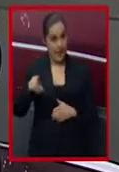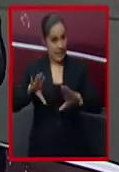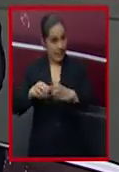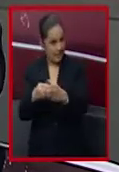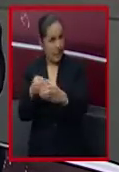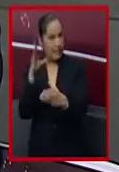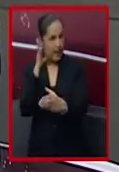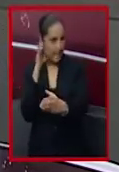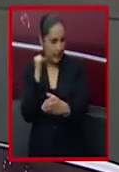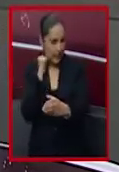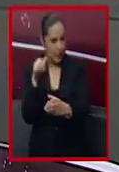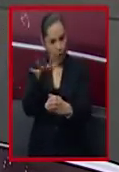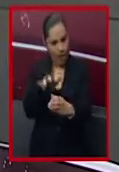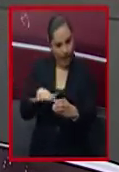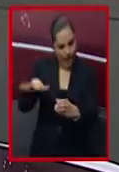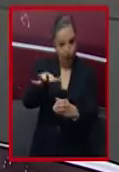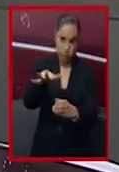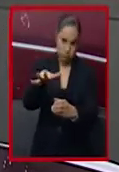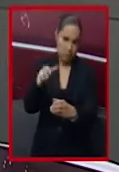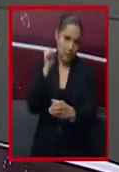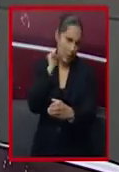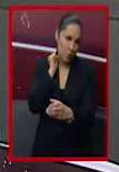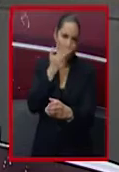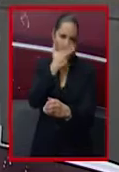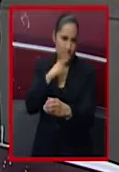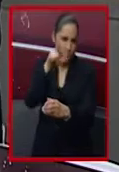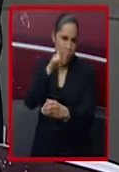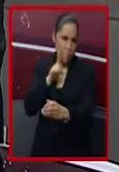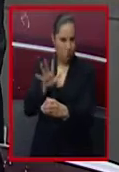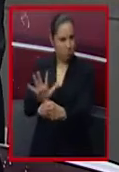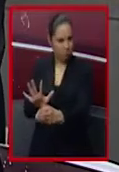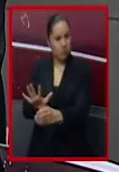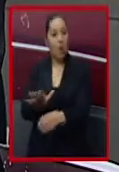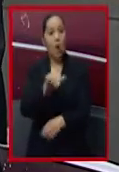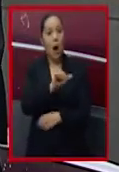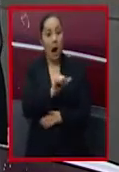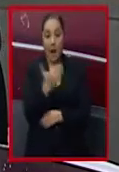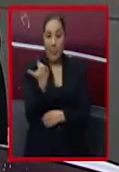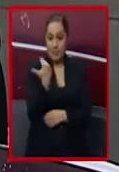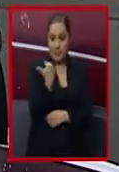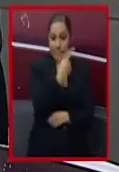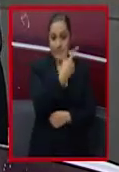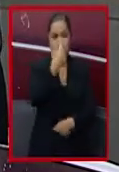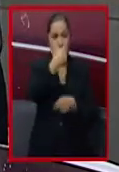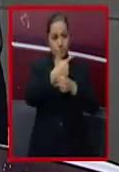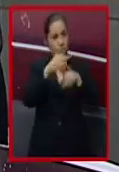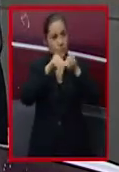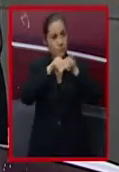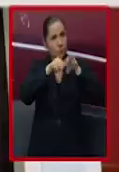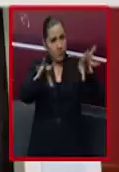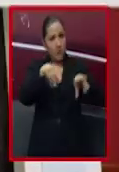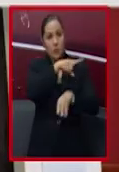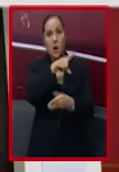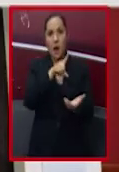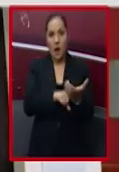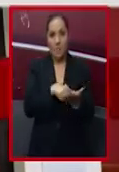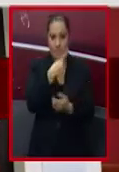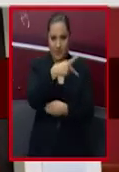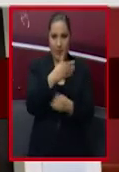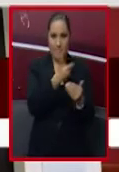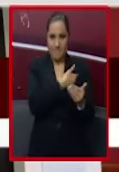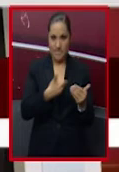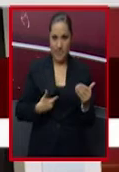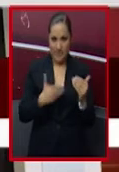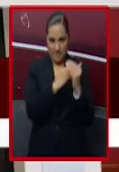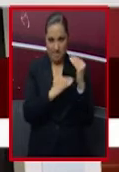nuestras y nuestros senadores, pero en una conferencia de prensa también hace unas horas, la Consejería Jurídica del Ejecutivo Federal del